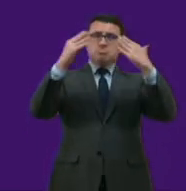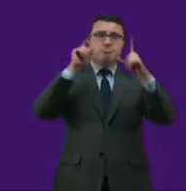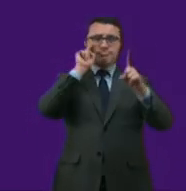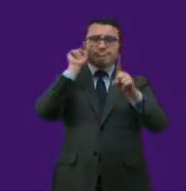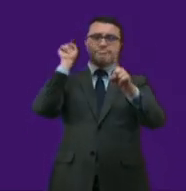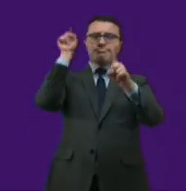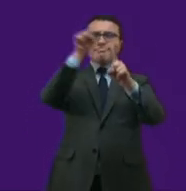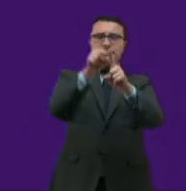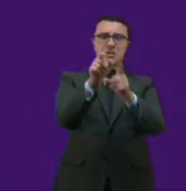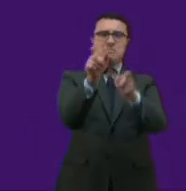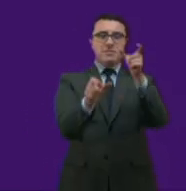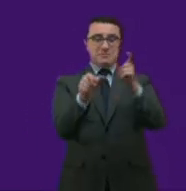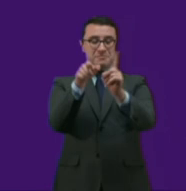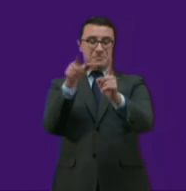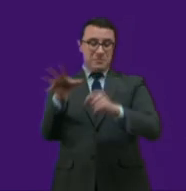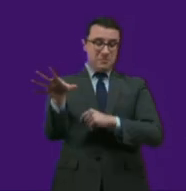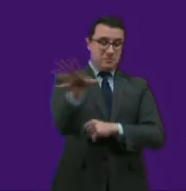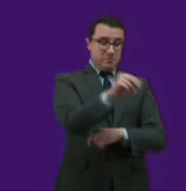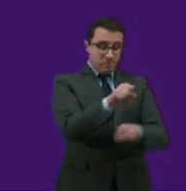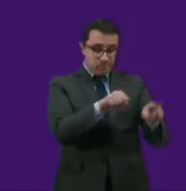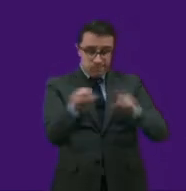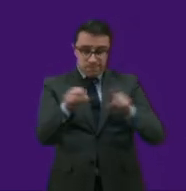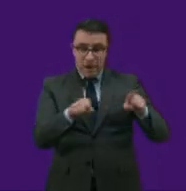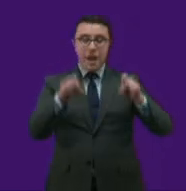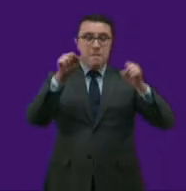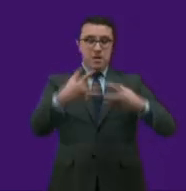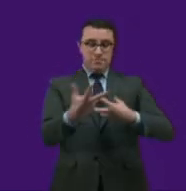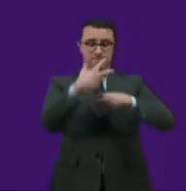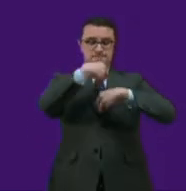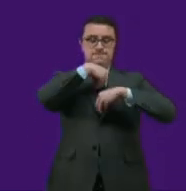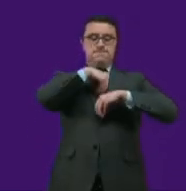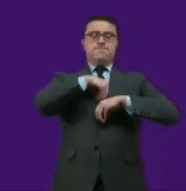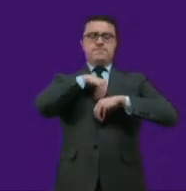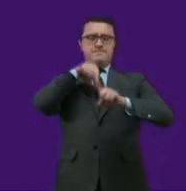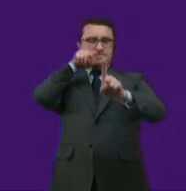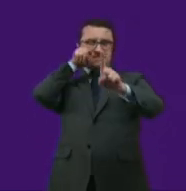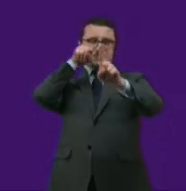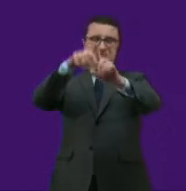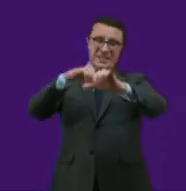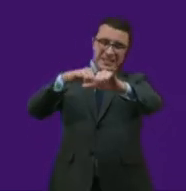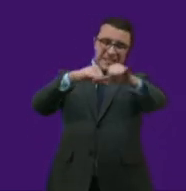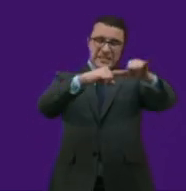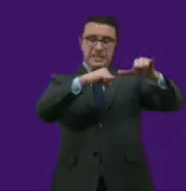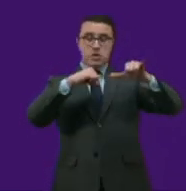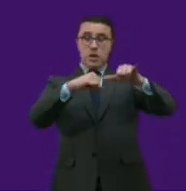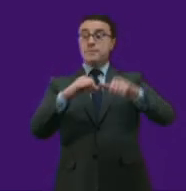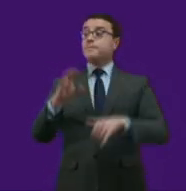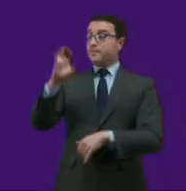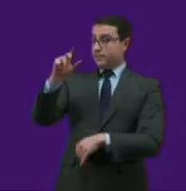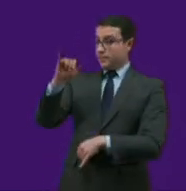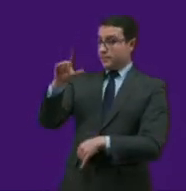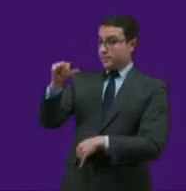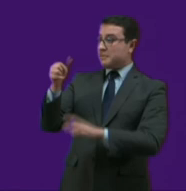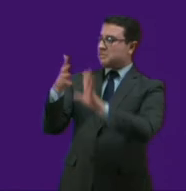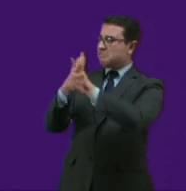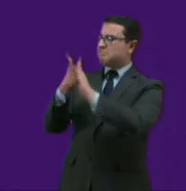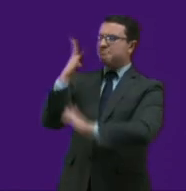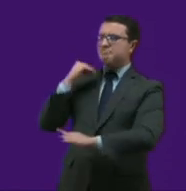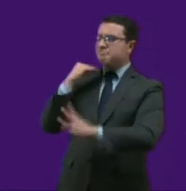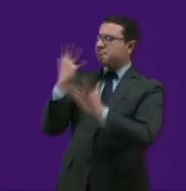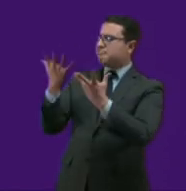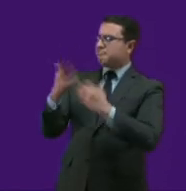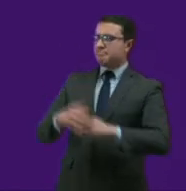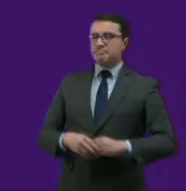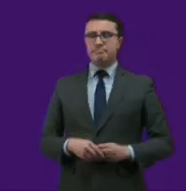ese propósito se interiorice al nivel de una organización. Camila, ¿cuál es tu experiencia en ese sentido?